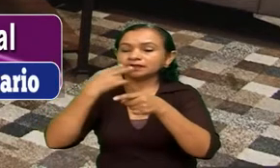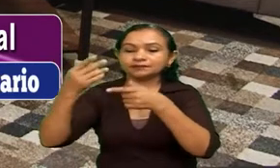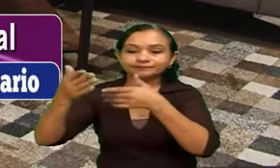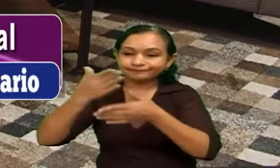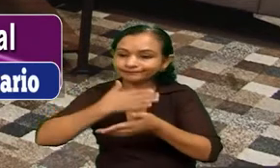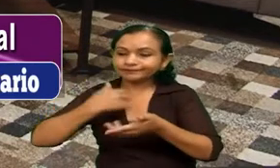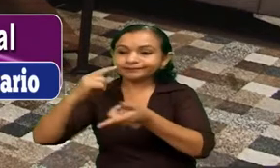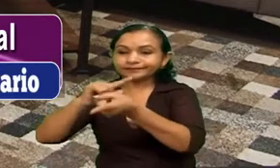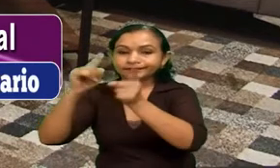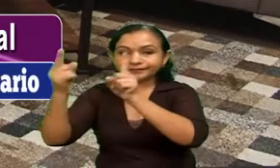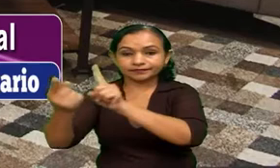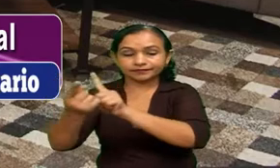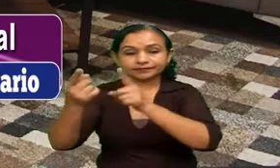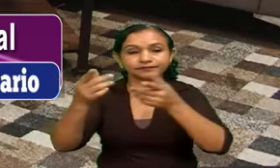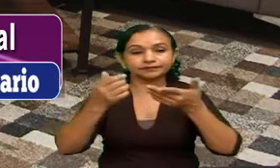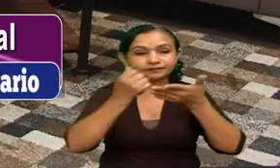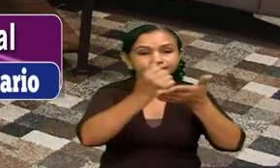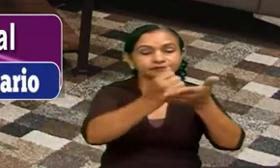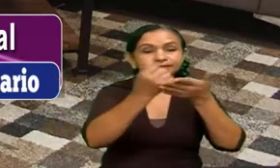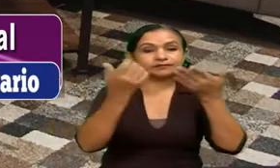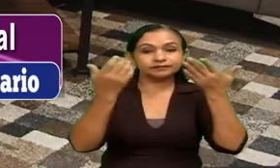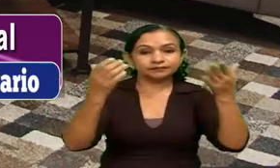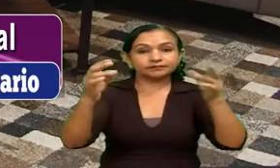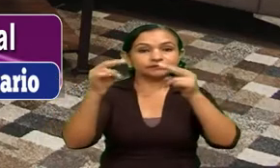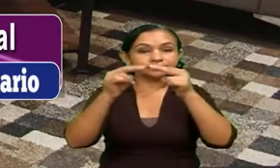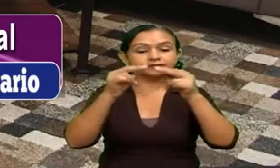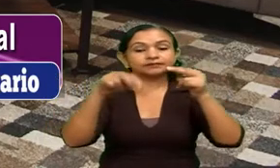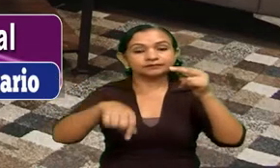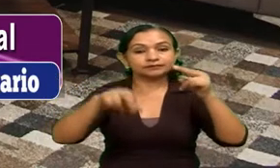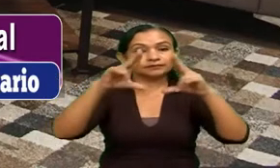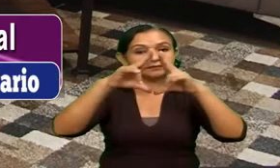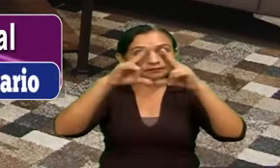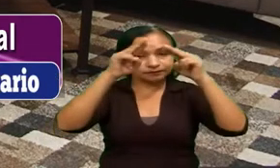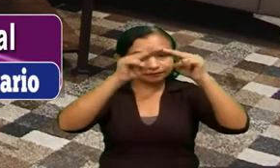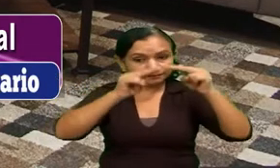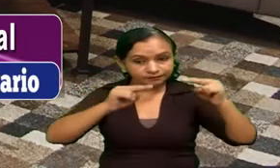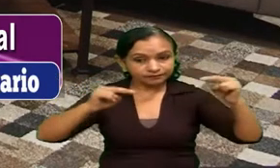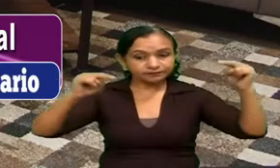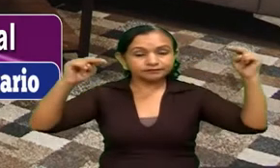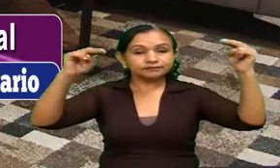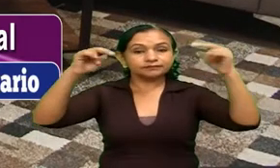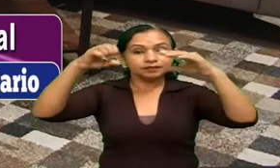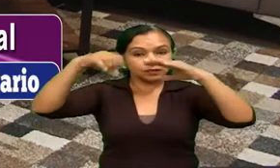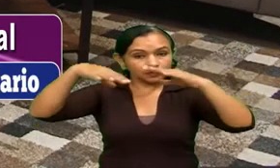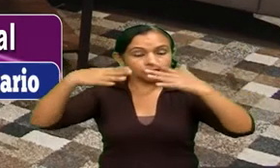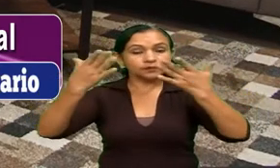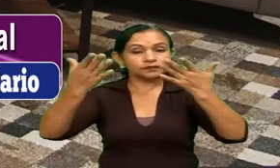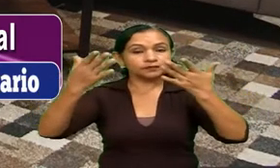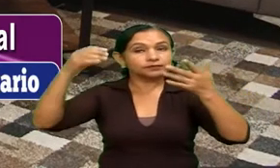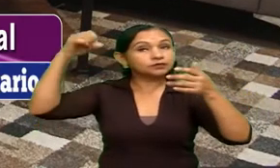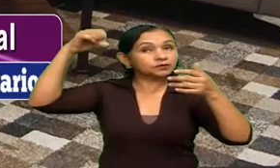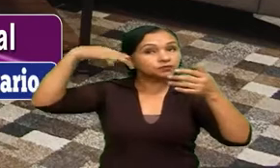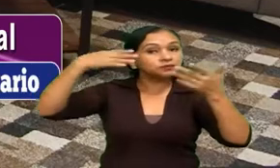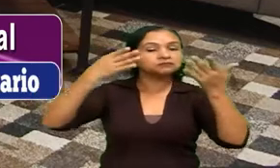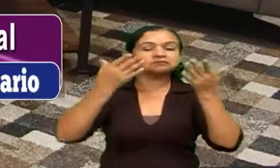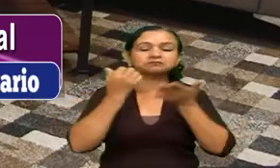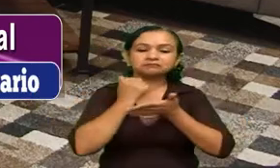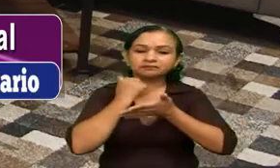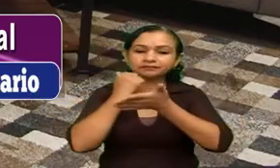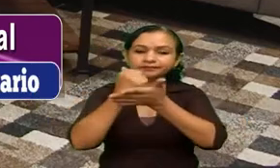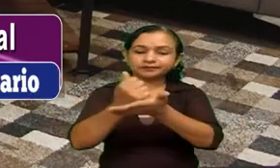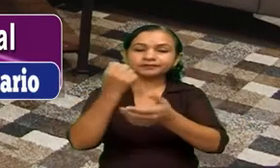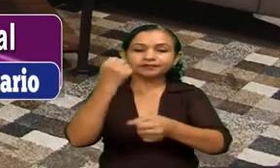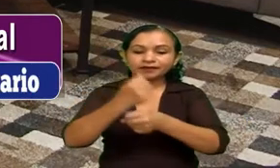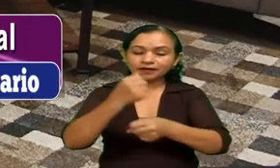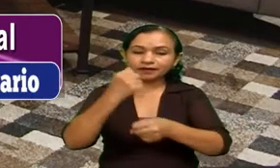en programas que vienen a fortalecer el sistema interconectado nacional, ¿sí?, y eso lo hemos venido cumpliendo. Tenemos un